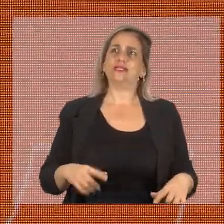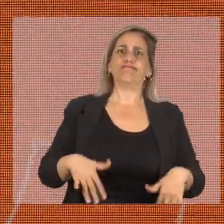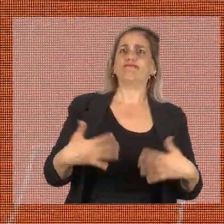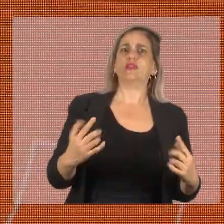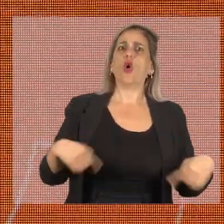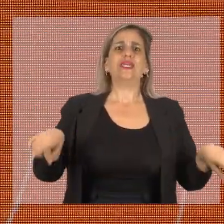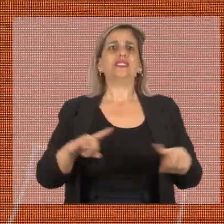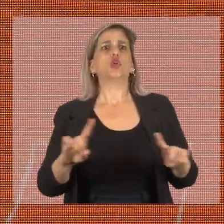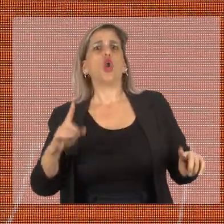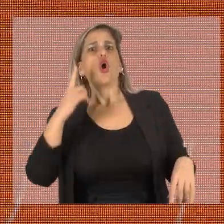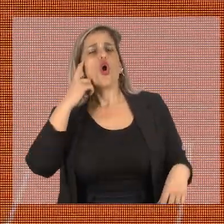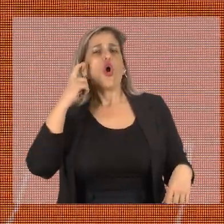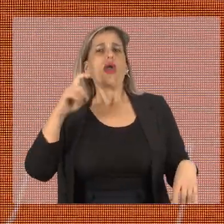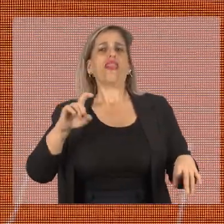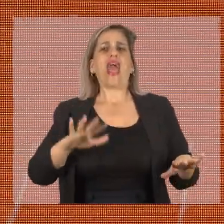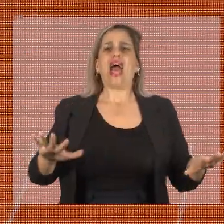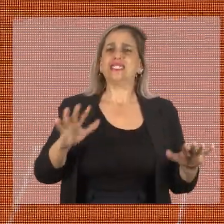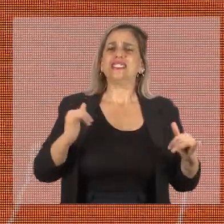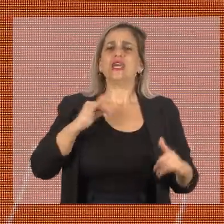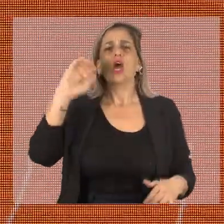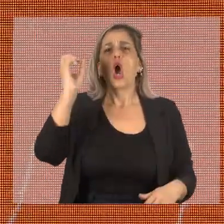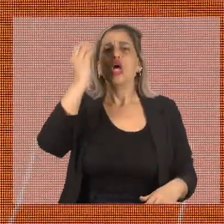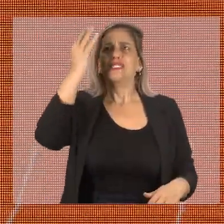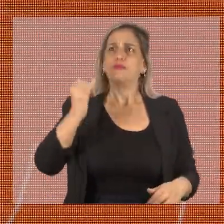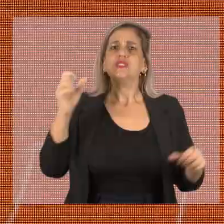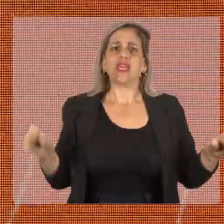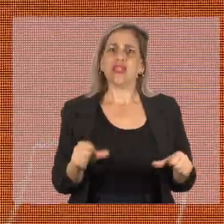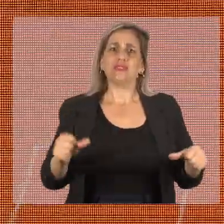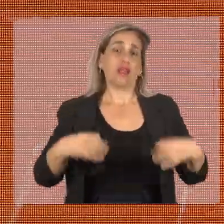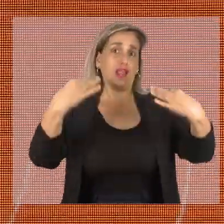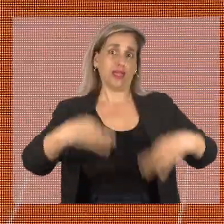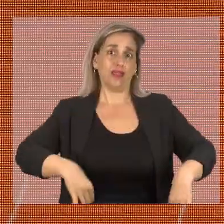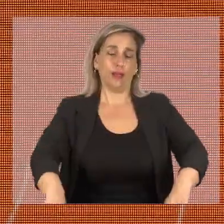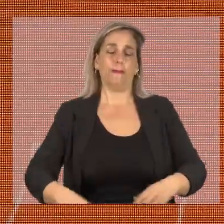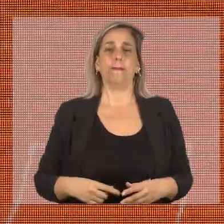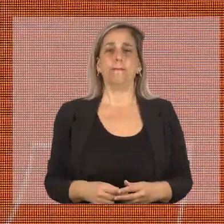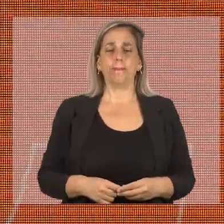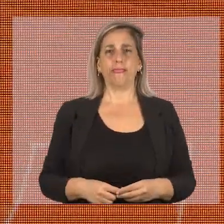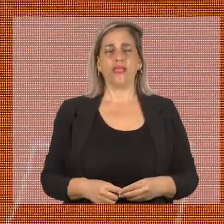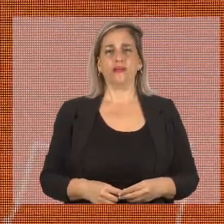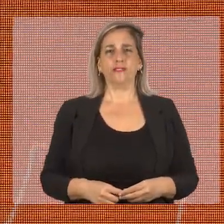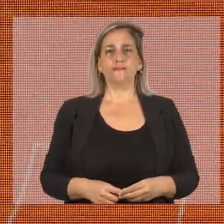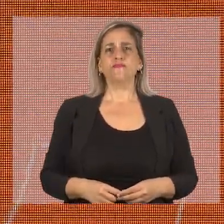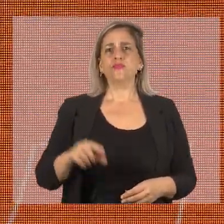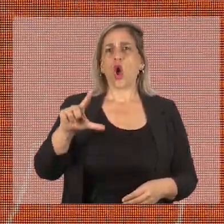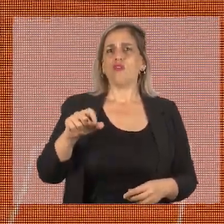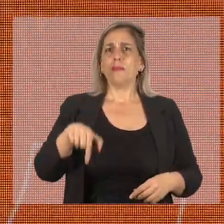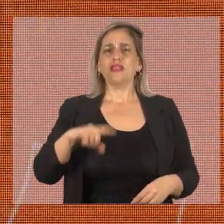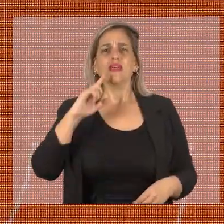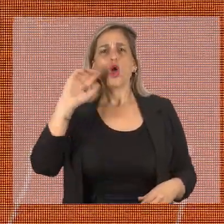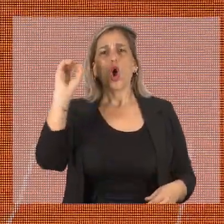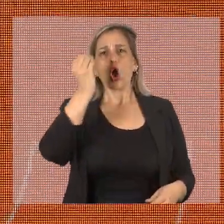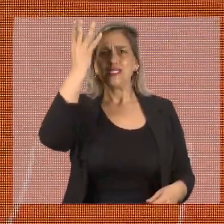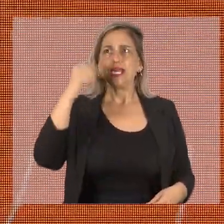aire, no son solo ideas, que sino son conceptos de aplicación en la realidad. Y obviamente